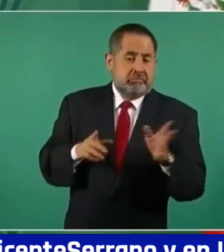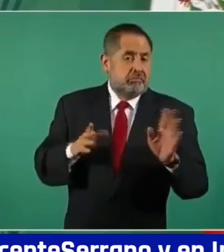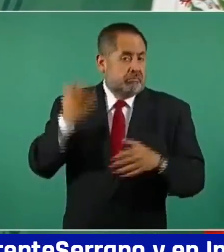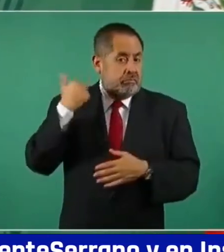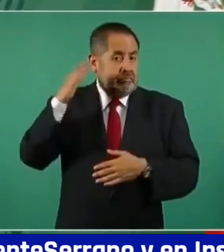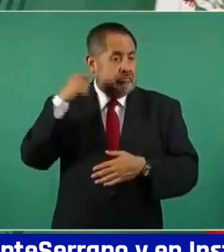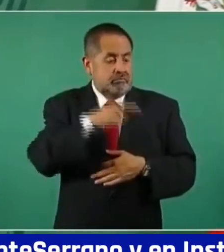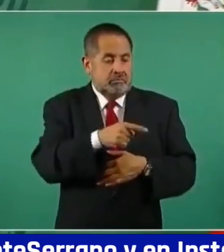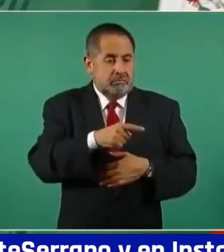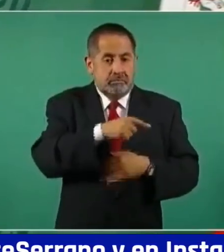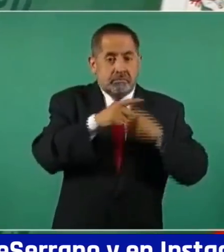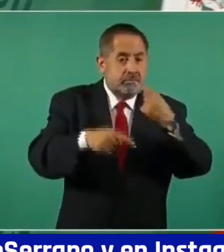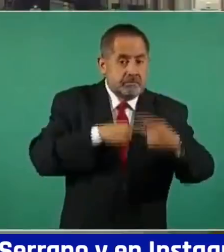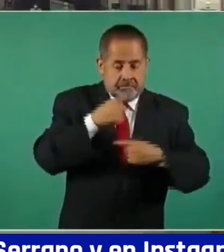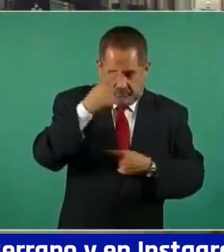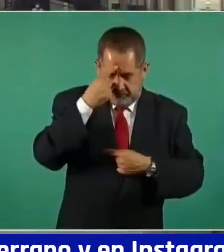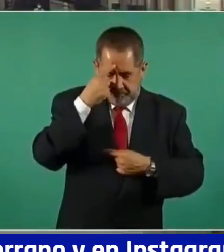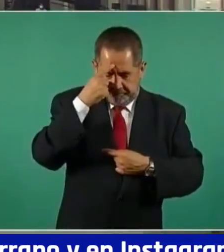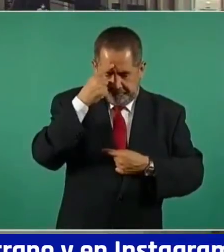Y cambió.